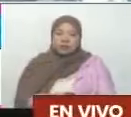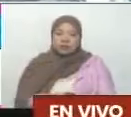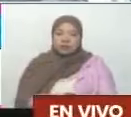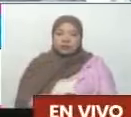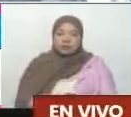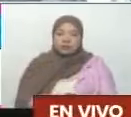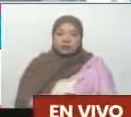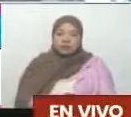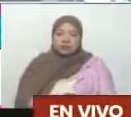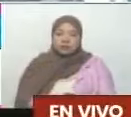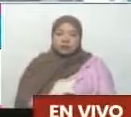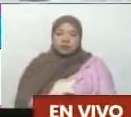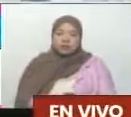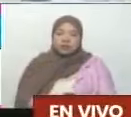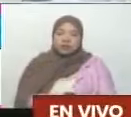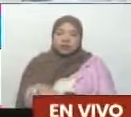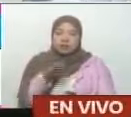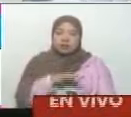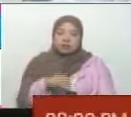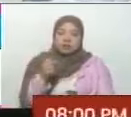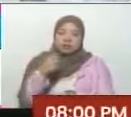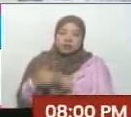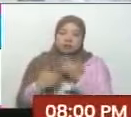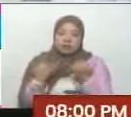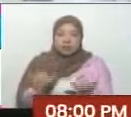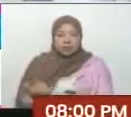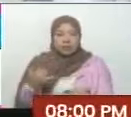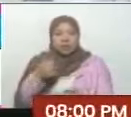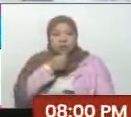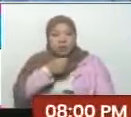Y yo le he dicho, María Antonieta,